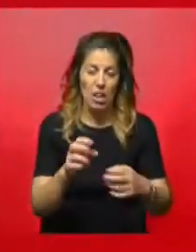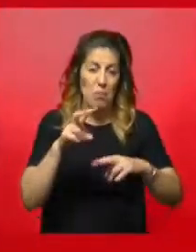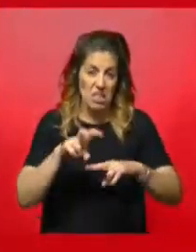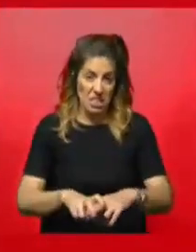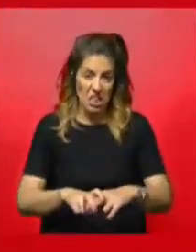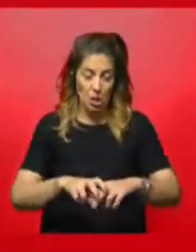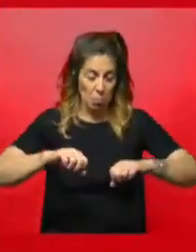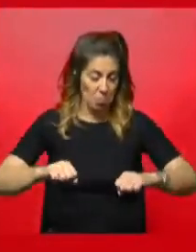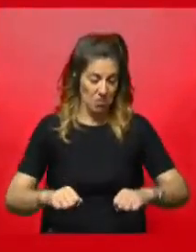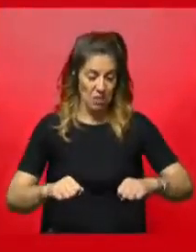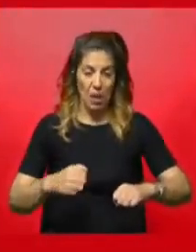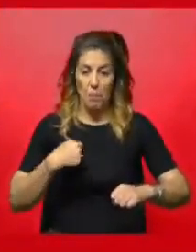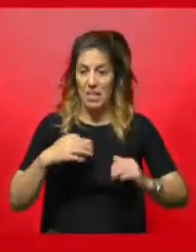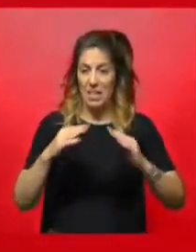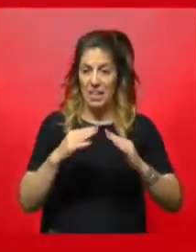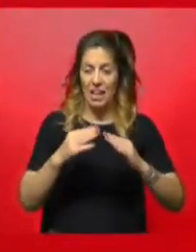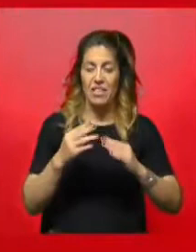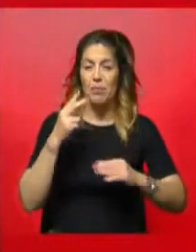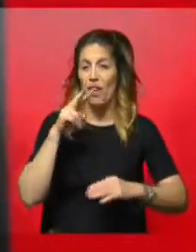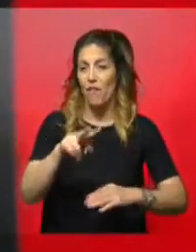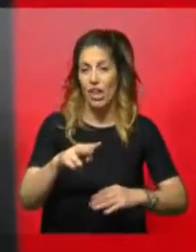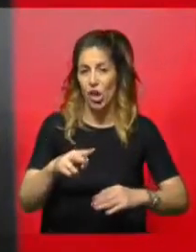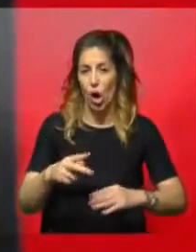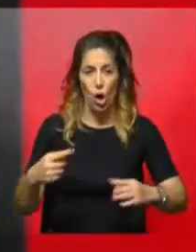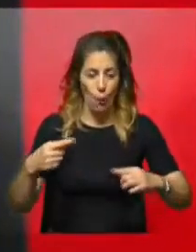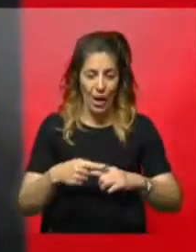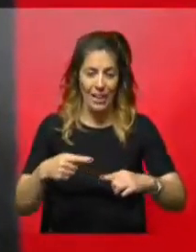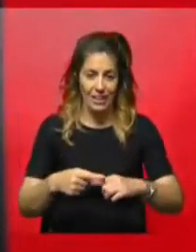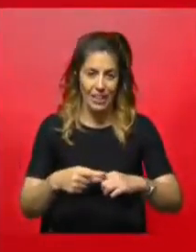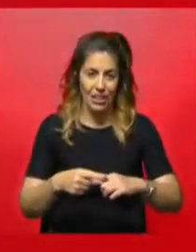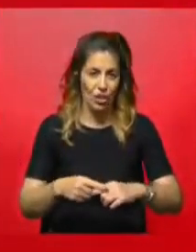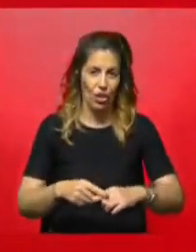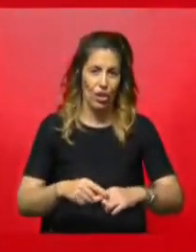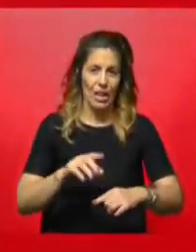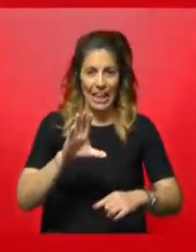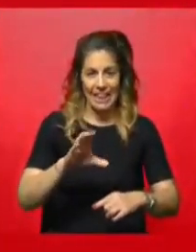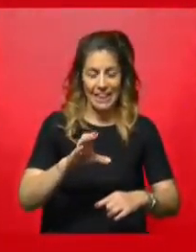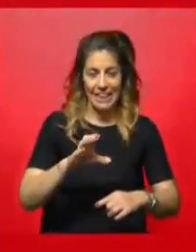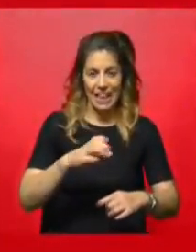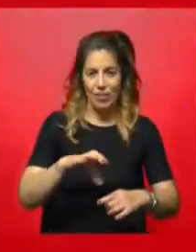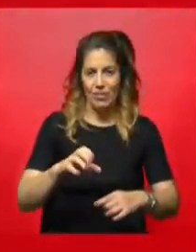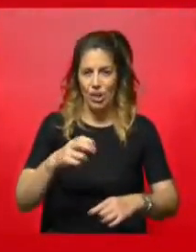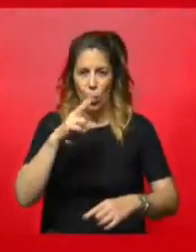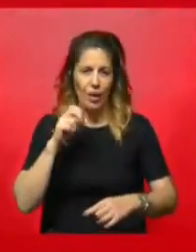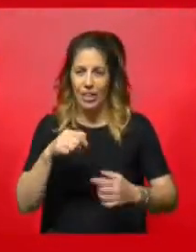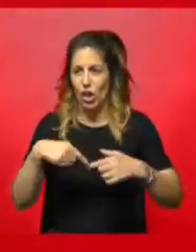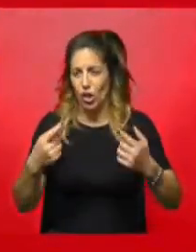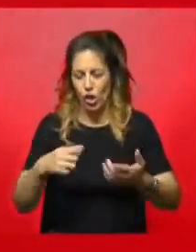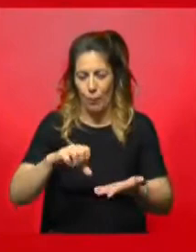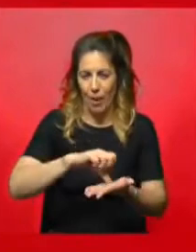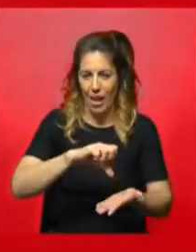living de casa mientras veo todos los partidos la quinta división de Ucrania entre otras cosas de Ucrania no digo pero de otros países